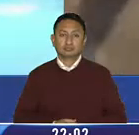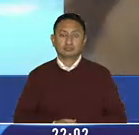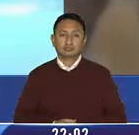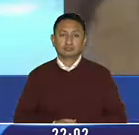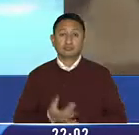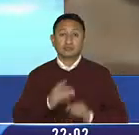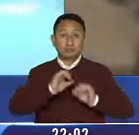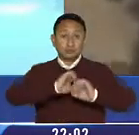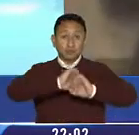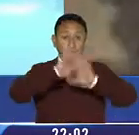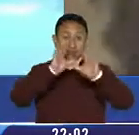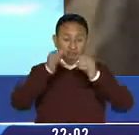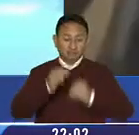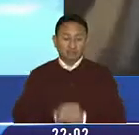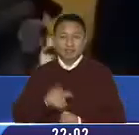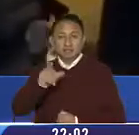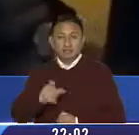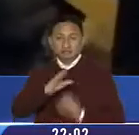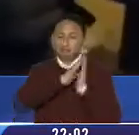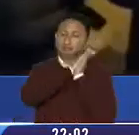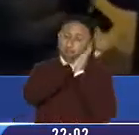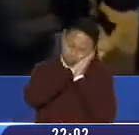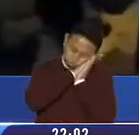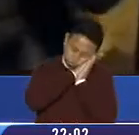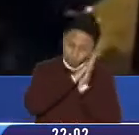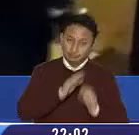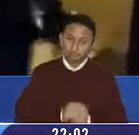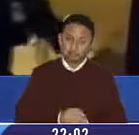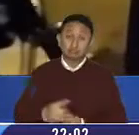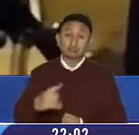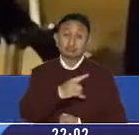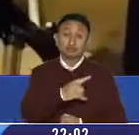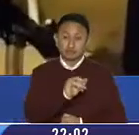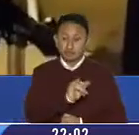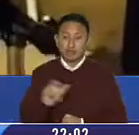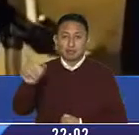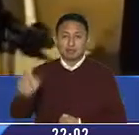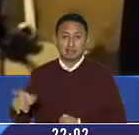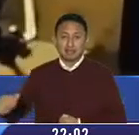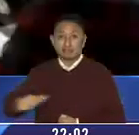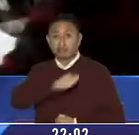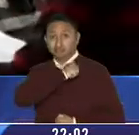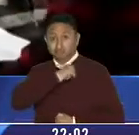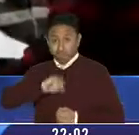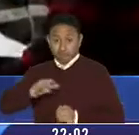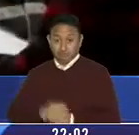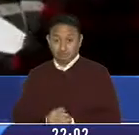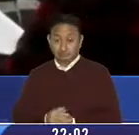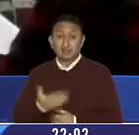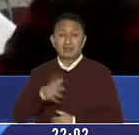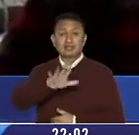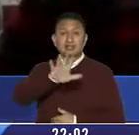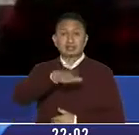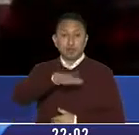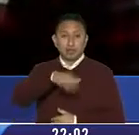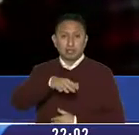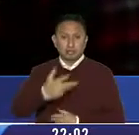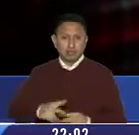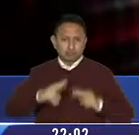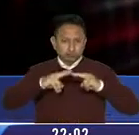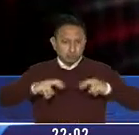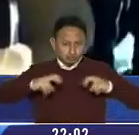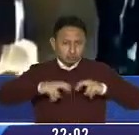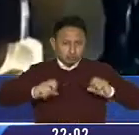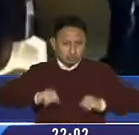La madrugada los cogió fríos a los sospechosos, tal como estos dejaban a las víctimas al momento de los atracos. 5 meses de investigaciones permitieron a la